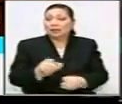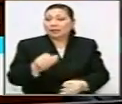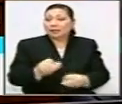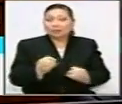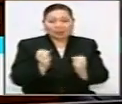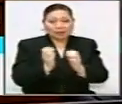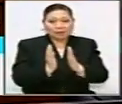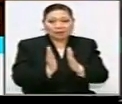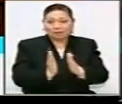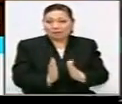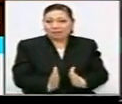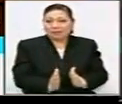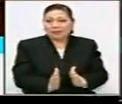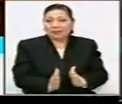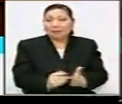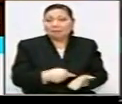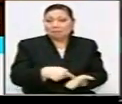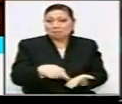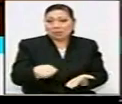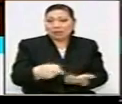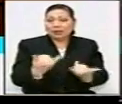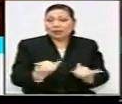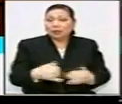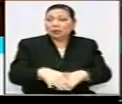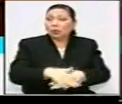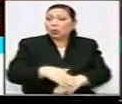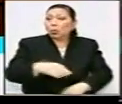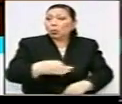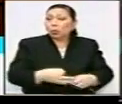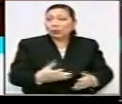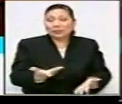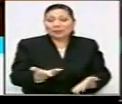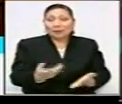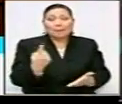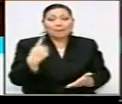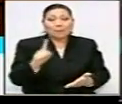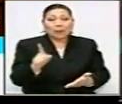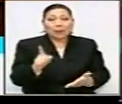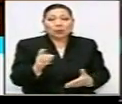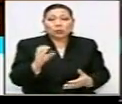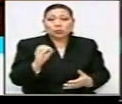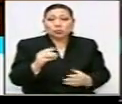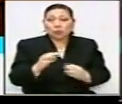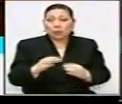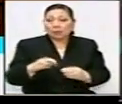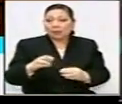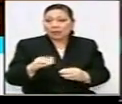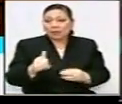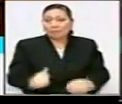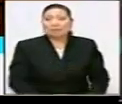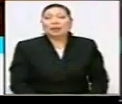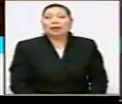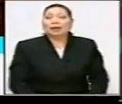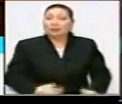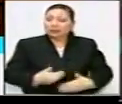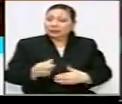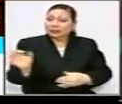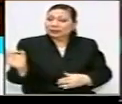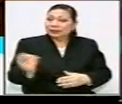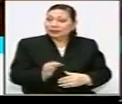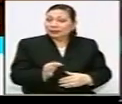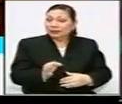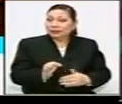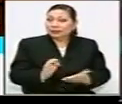sentencia firme emitida en estos procesos será dispuesta por la Corte Suprema sin